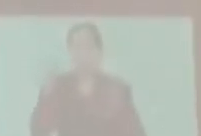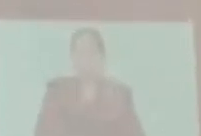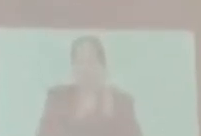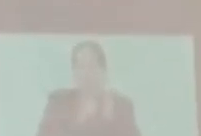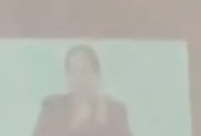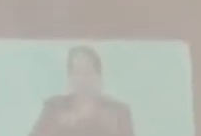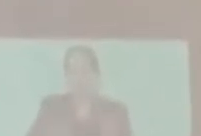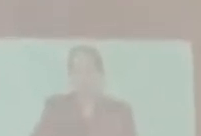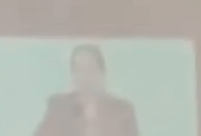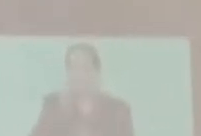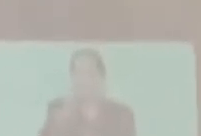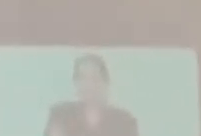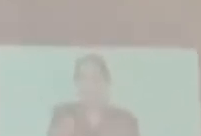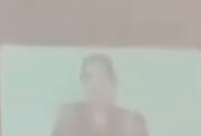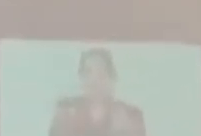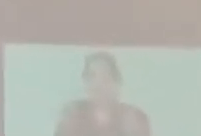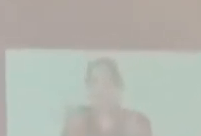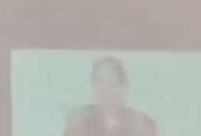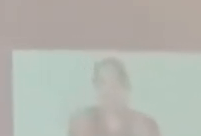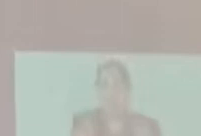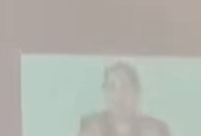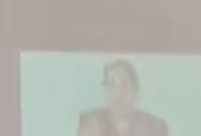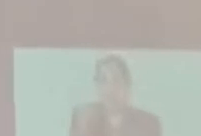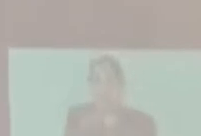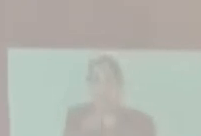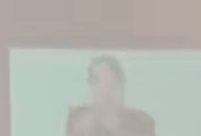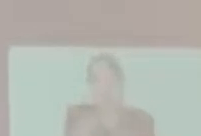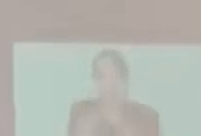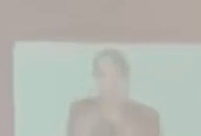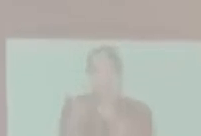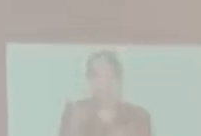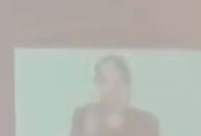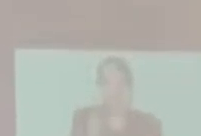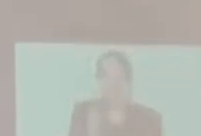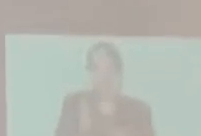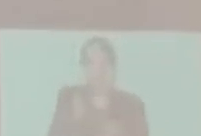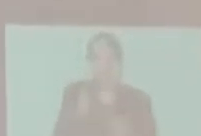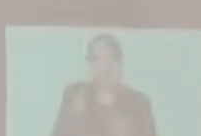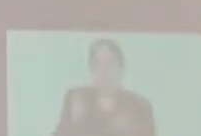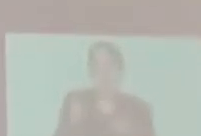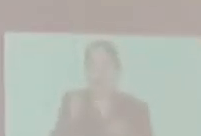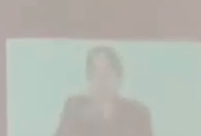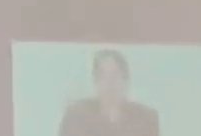13.897 nuevos negocios de bajo impacto, lo que representa la creación de